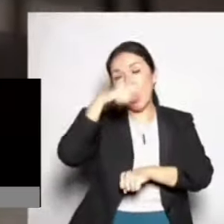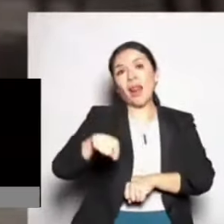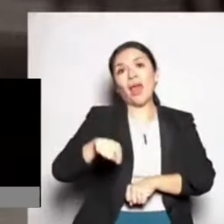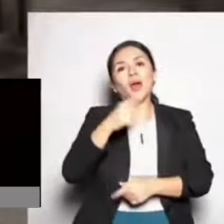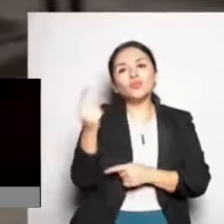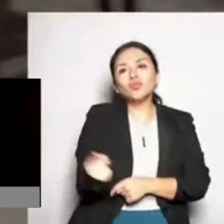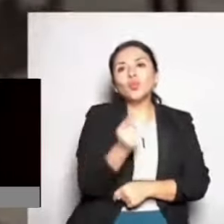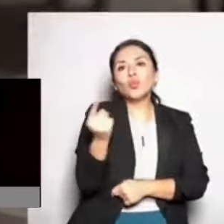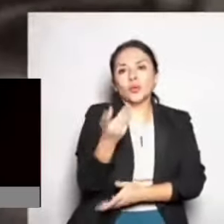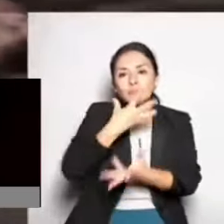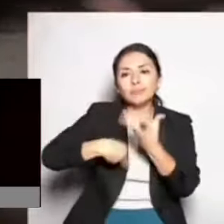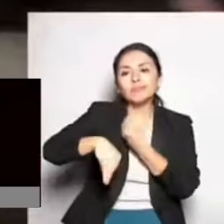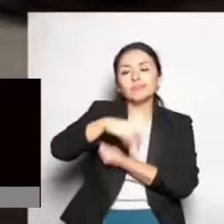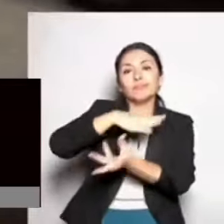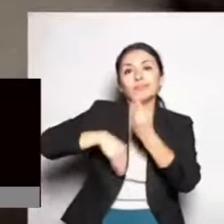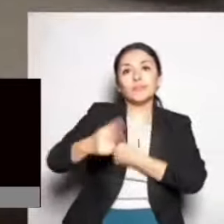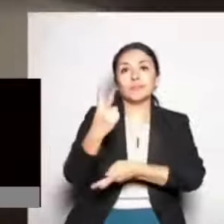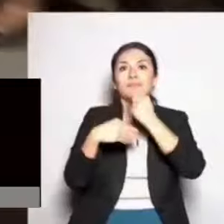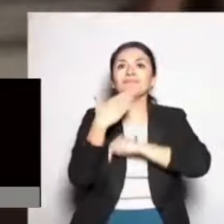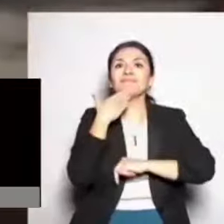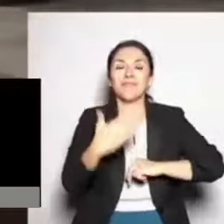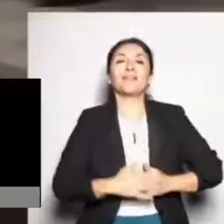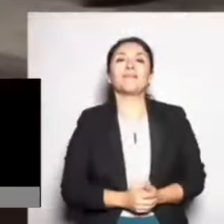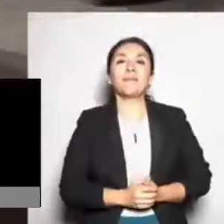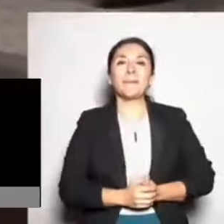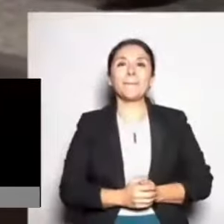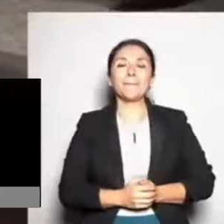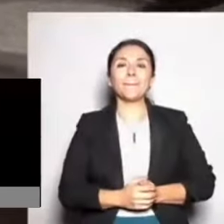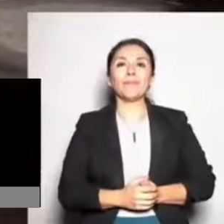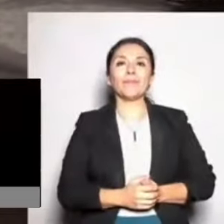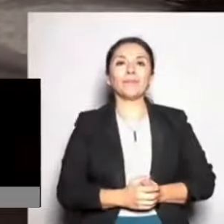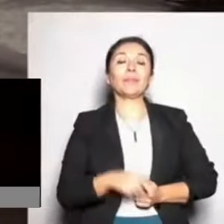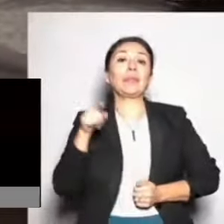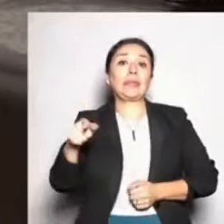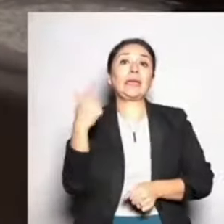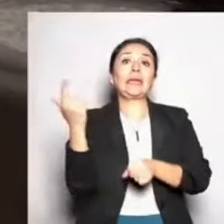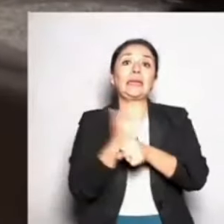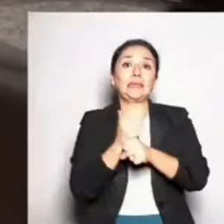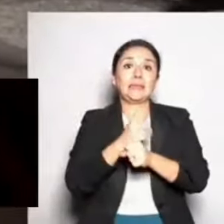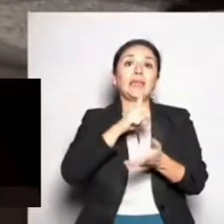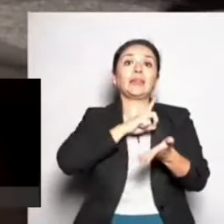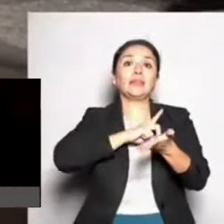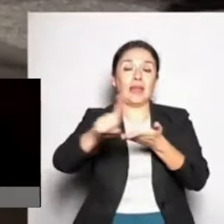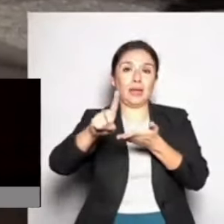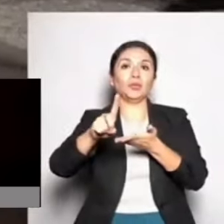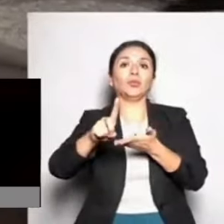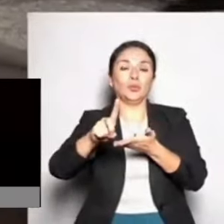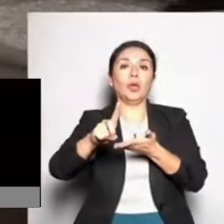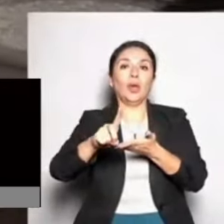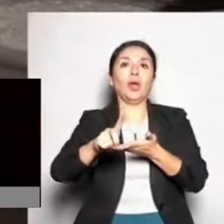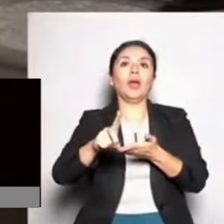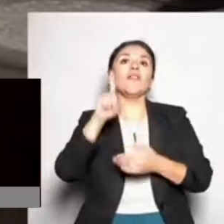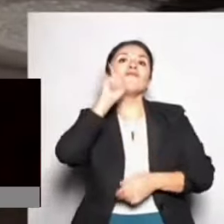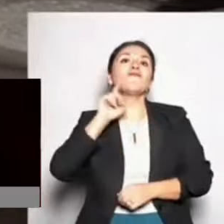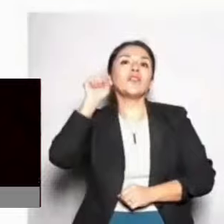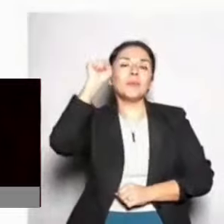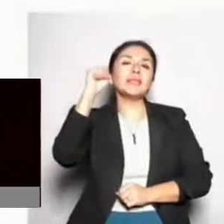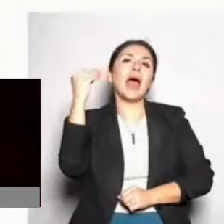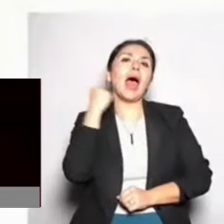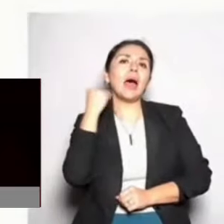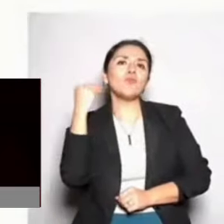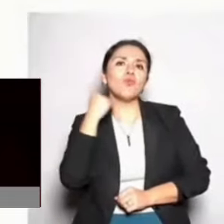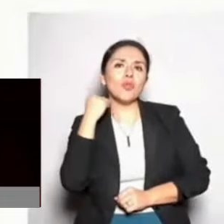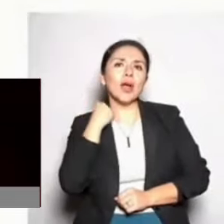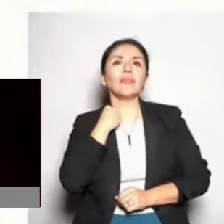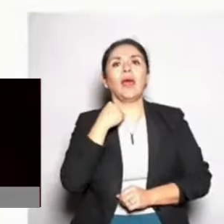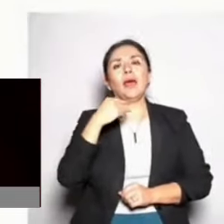divididos es imposible entenderlos sin eh conjunción y trabajo con el estado de México con el Estado de Morelos y también con el